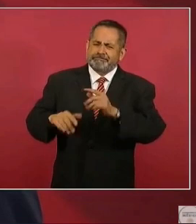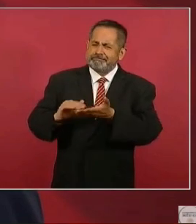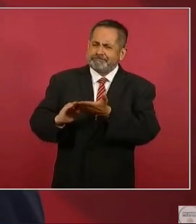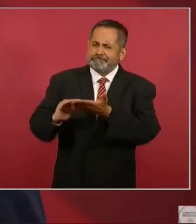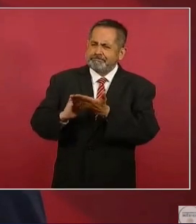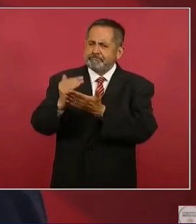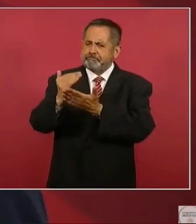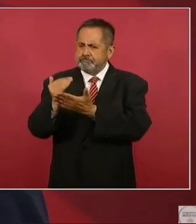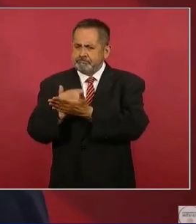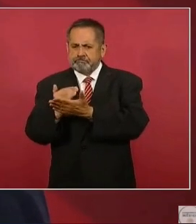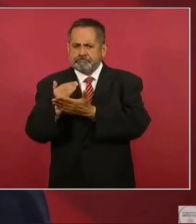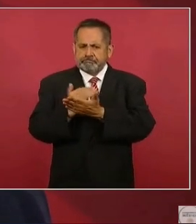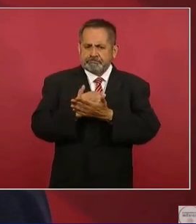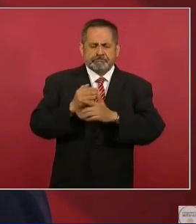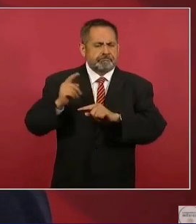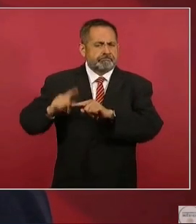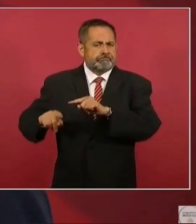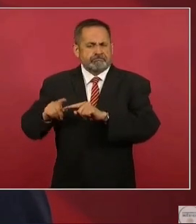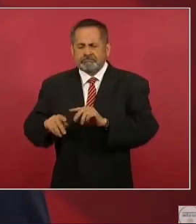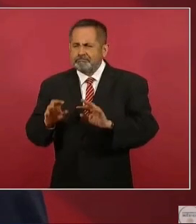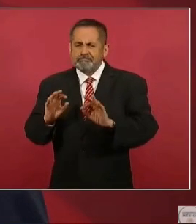porque